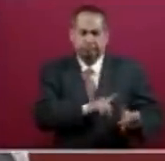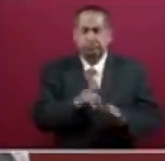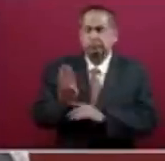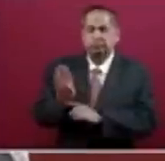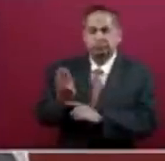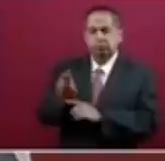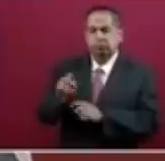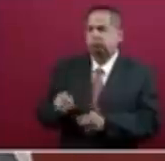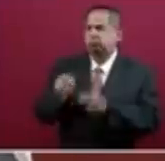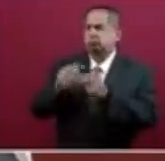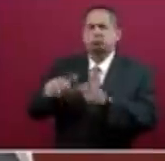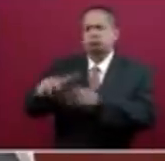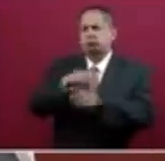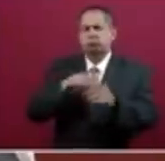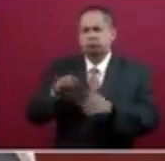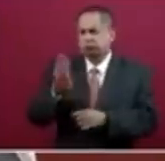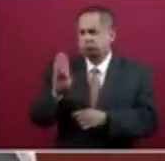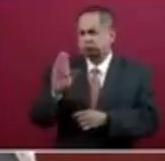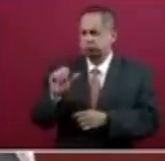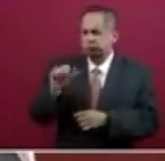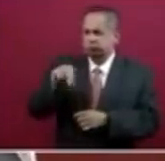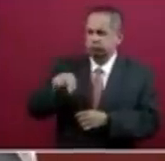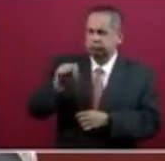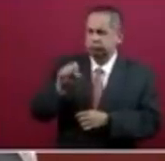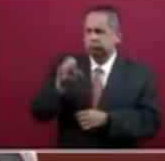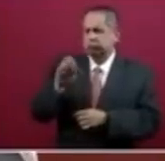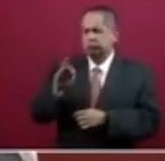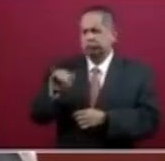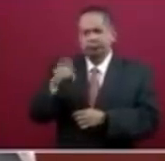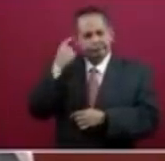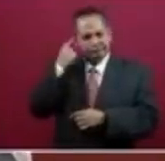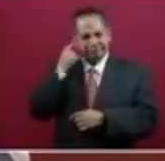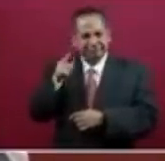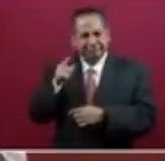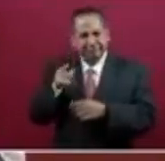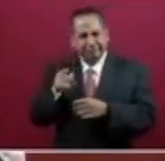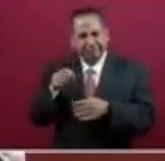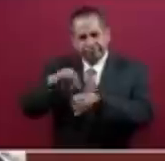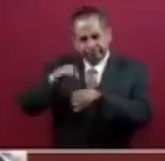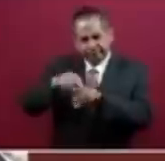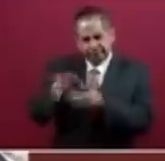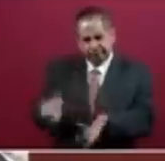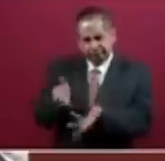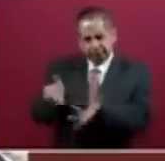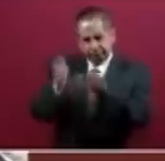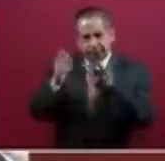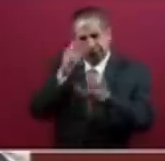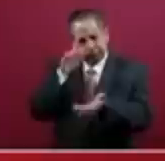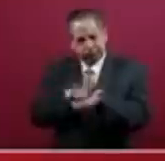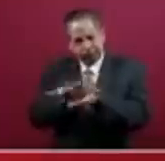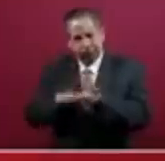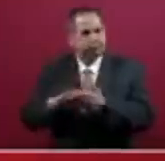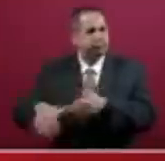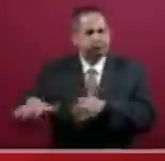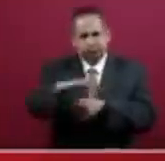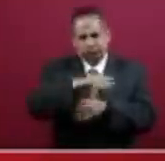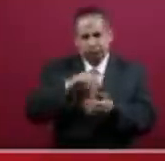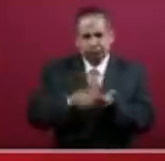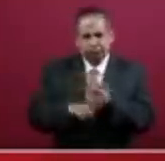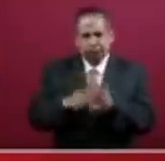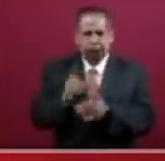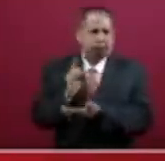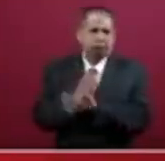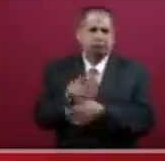para la promoción al ahorro y el fomento a la economía popular,